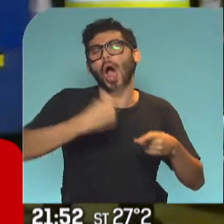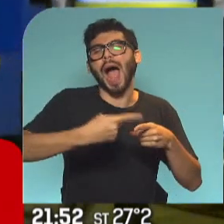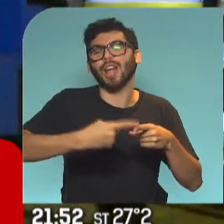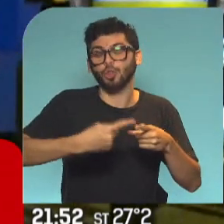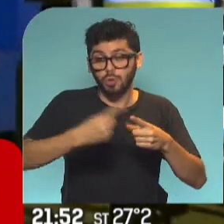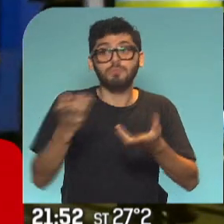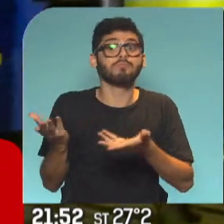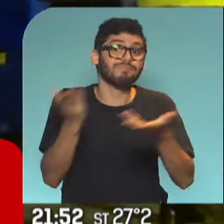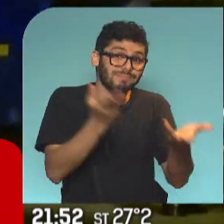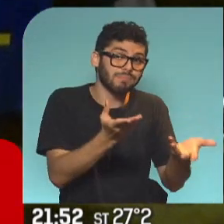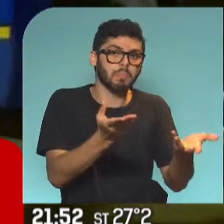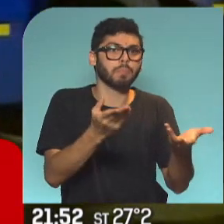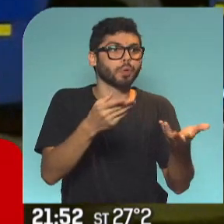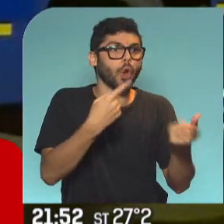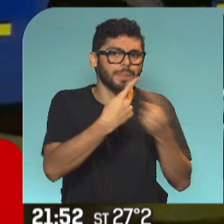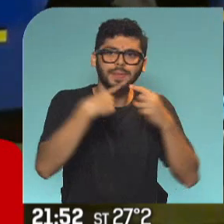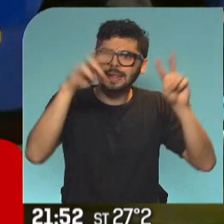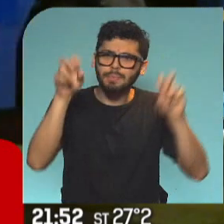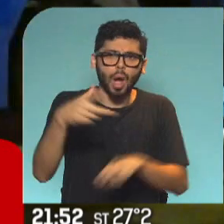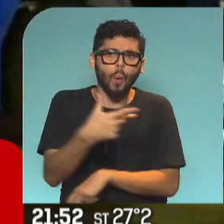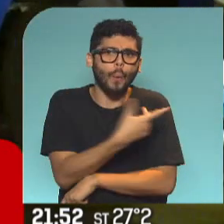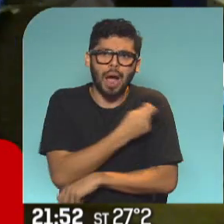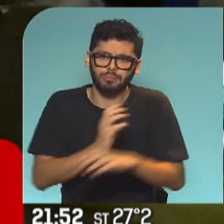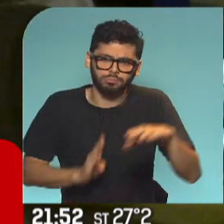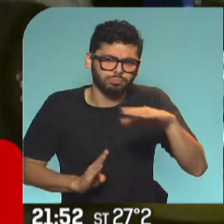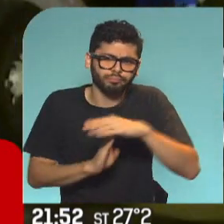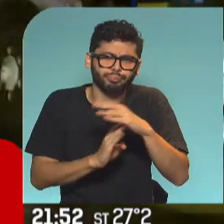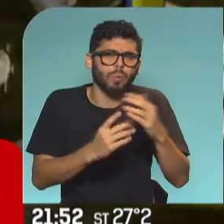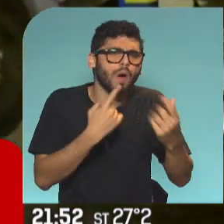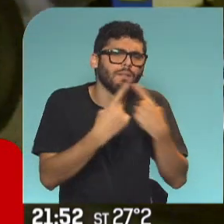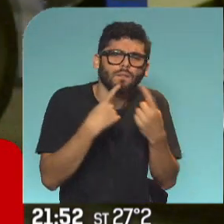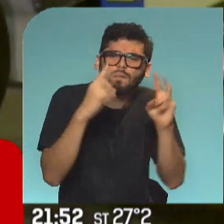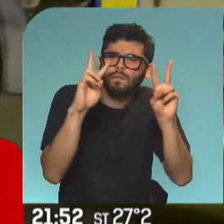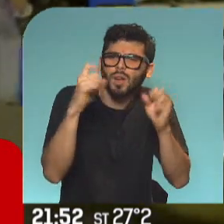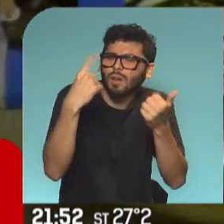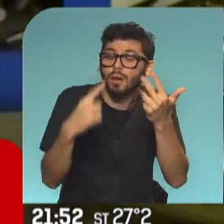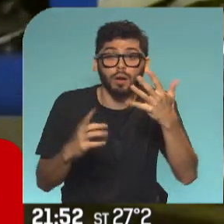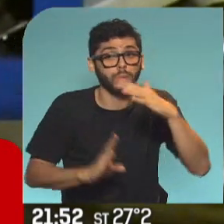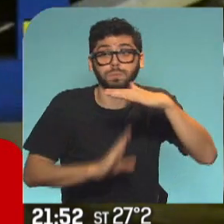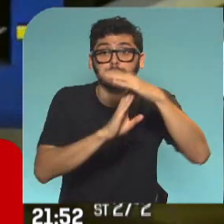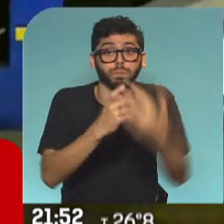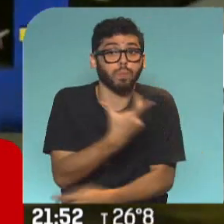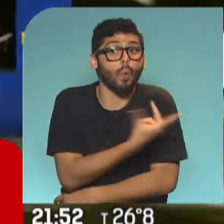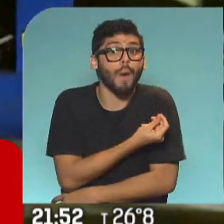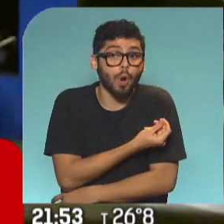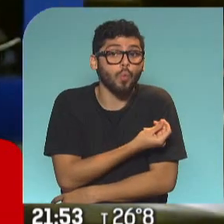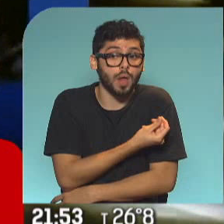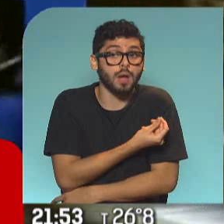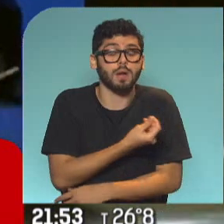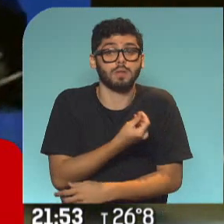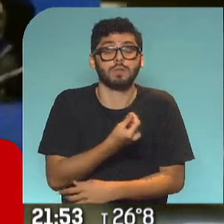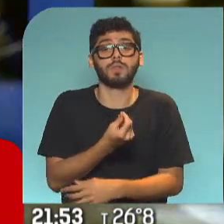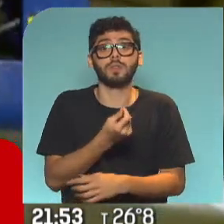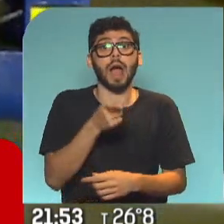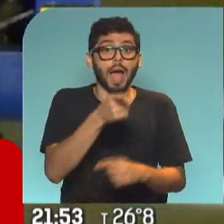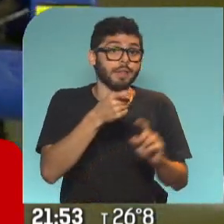vacunas como temario, como eje central del temario en la charla entre el presidente argentino y el presidente mexicano. Ahí